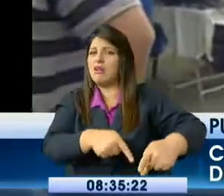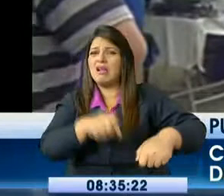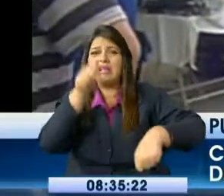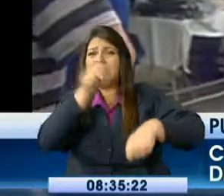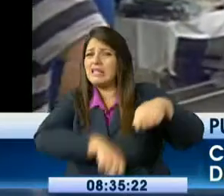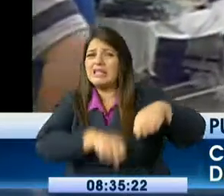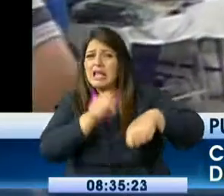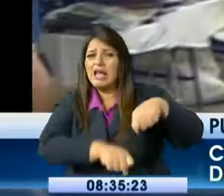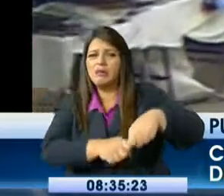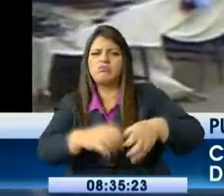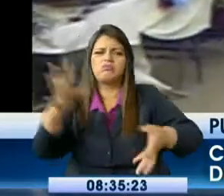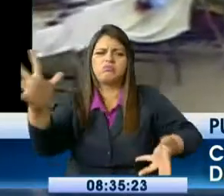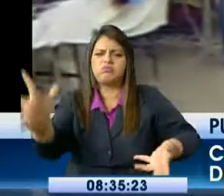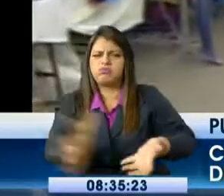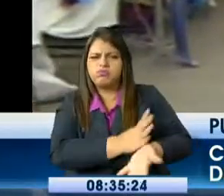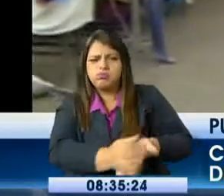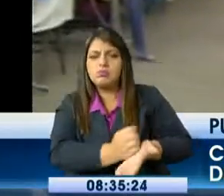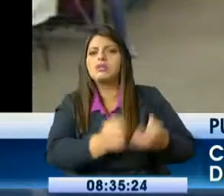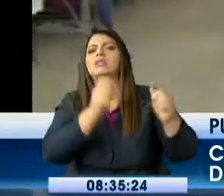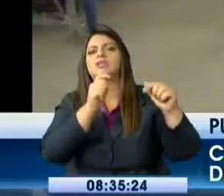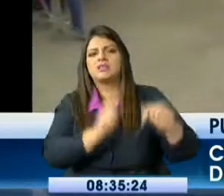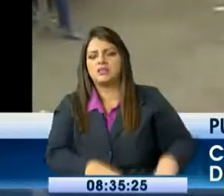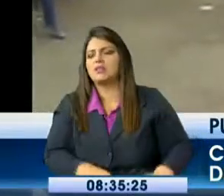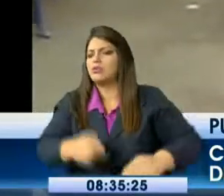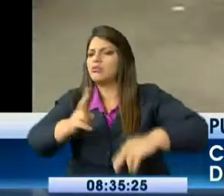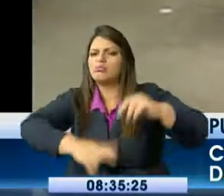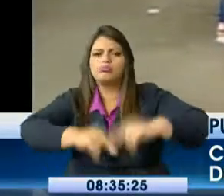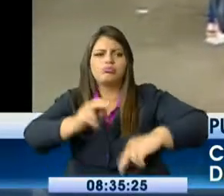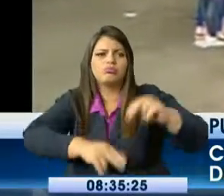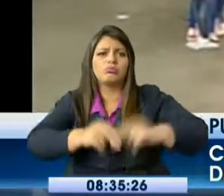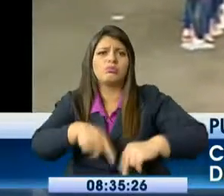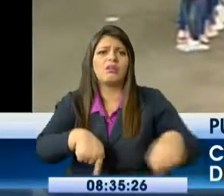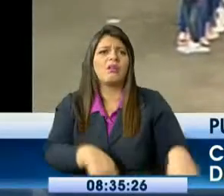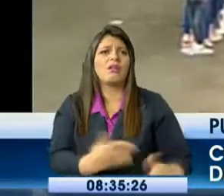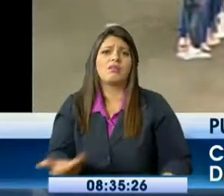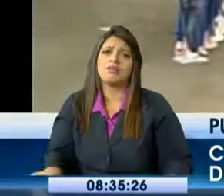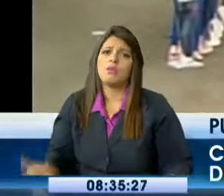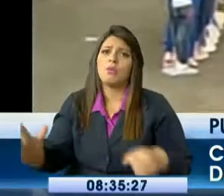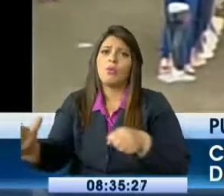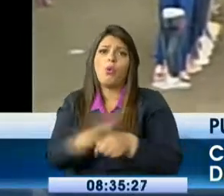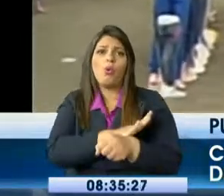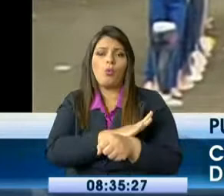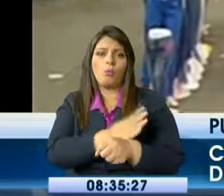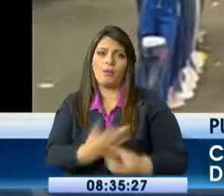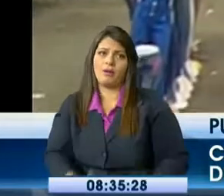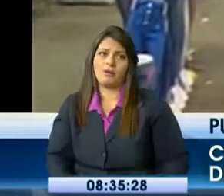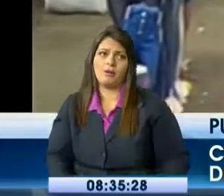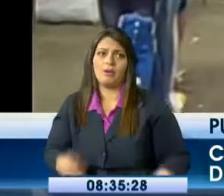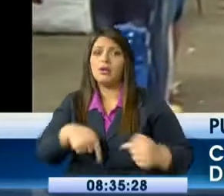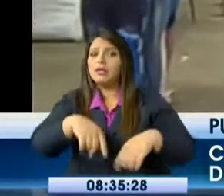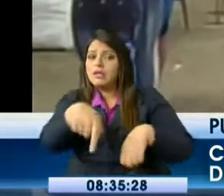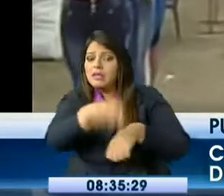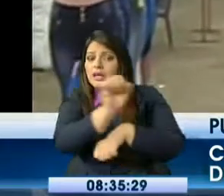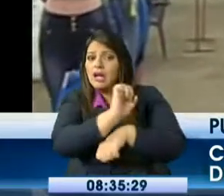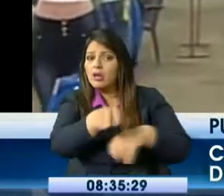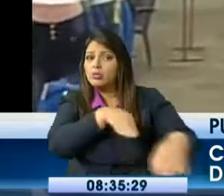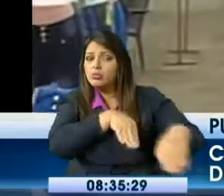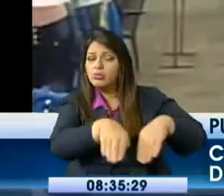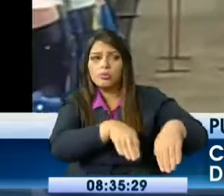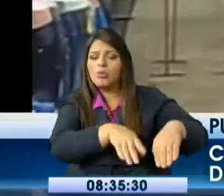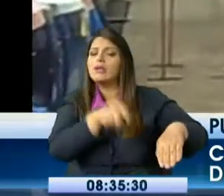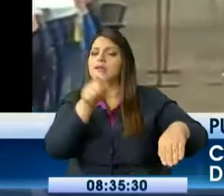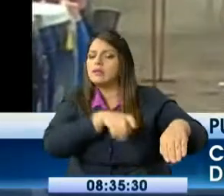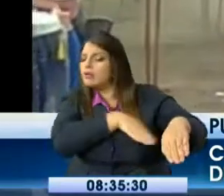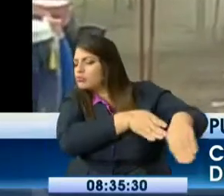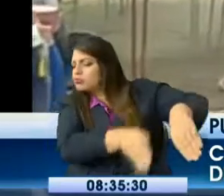obviamente no va a haber comercio por acá. O sea, no va a haber tránsito. Vamos a tener que desviar el tránsito para poder hacer todas estas obras. Entonces, lo que estamos en el municipio,